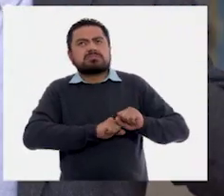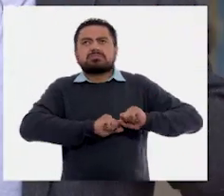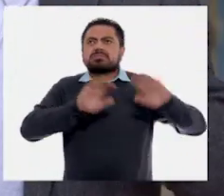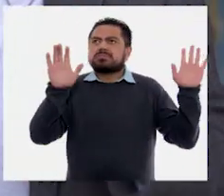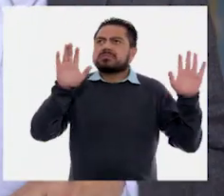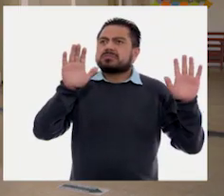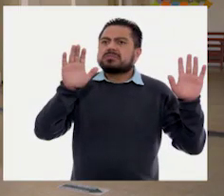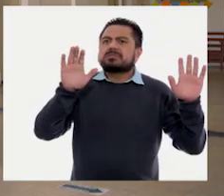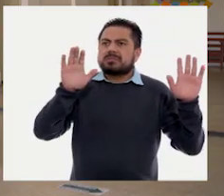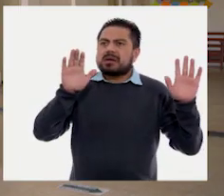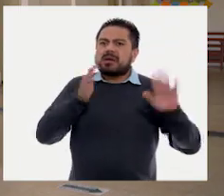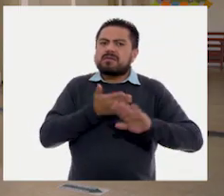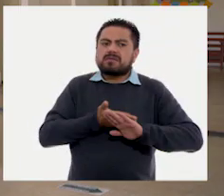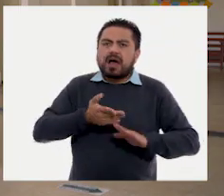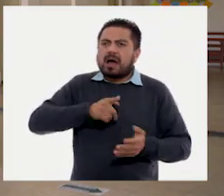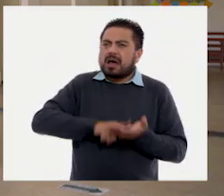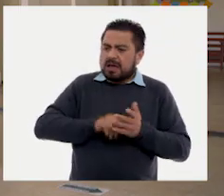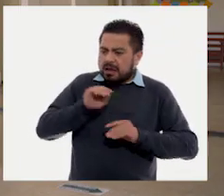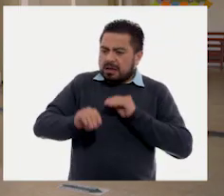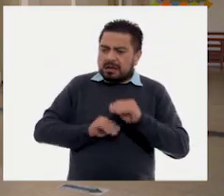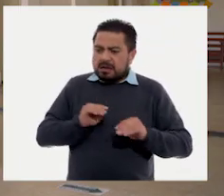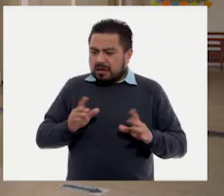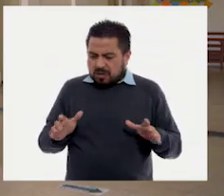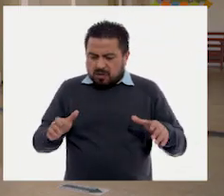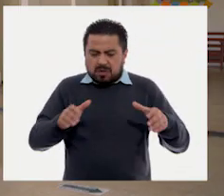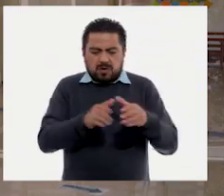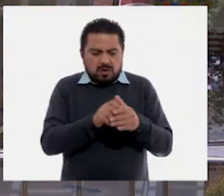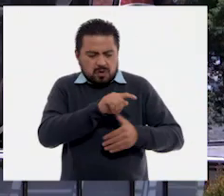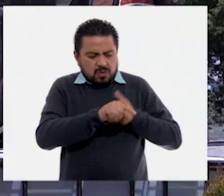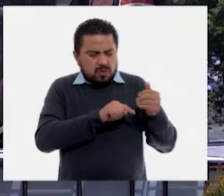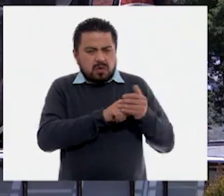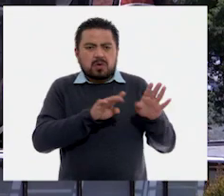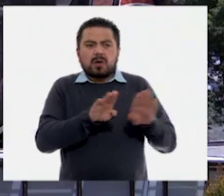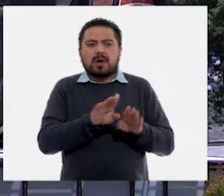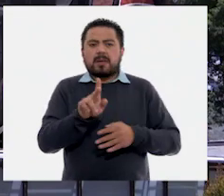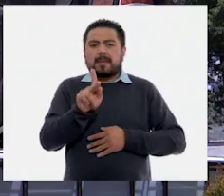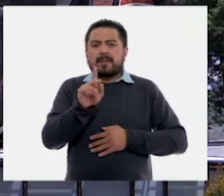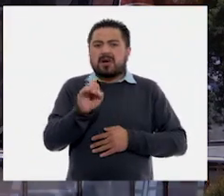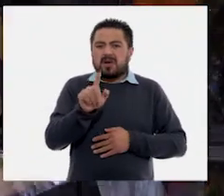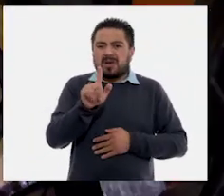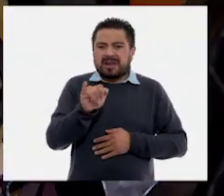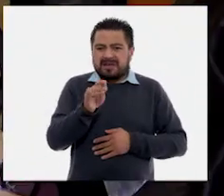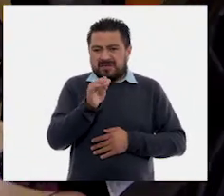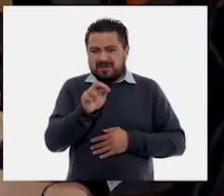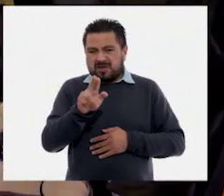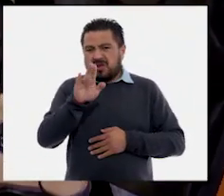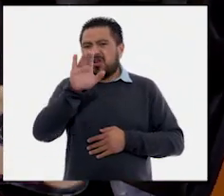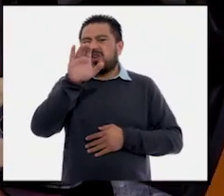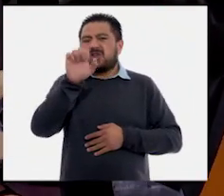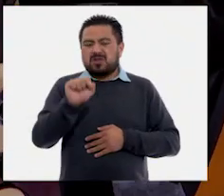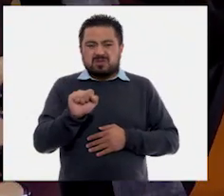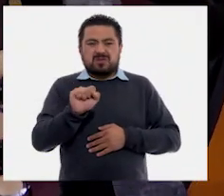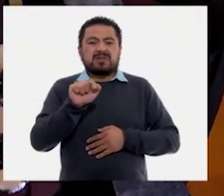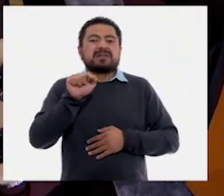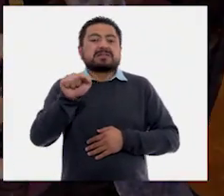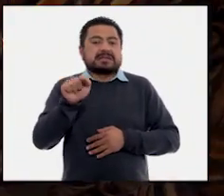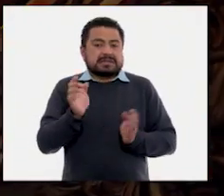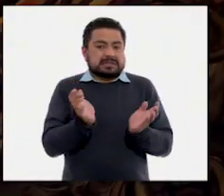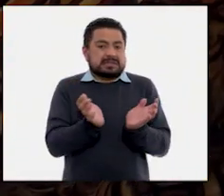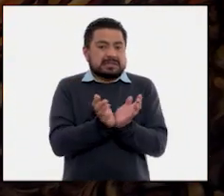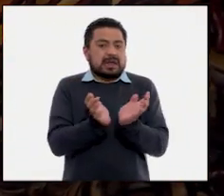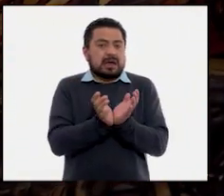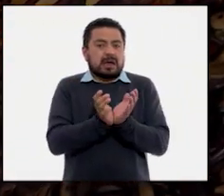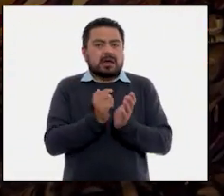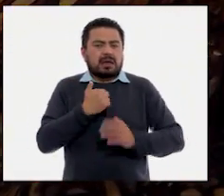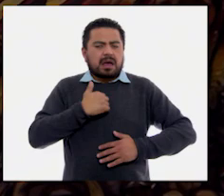diferentes planos. Estar envuelto en un espacio como el Poliforum Cultural Siqueiros, cuando yo lo conocí, que lo